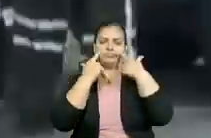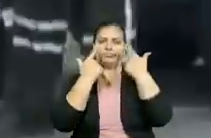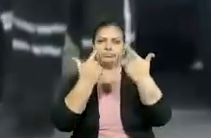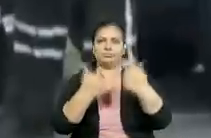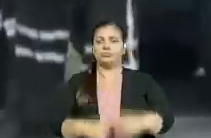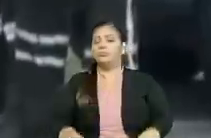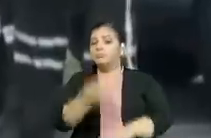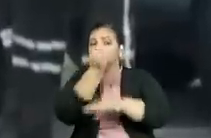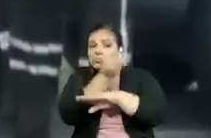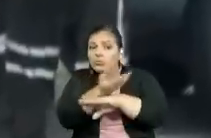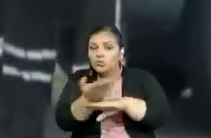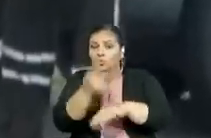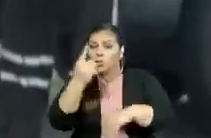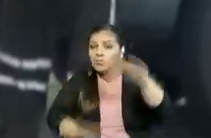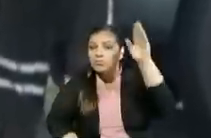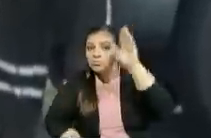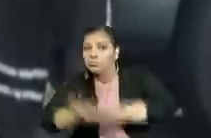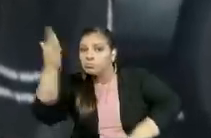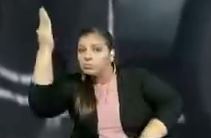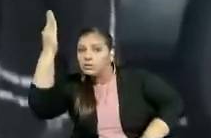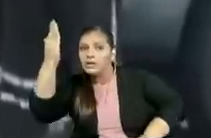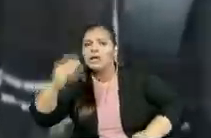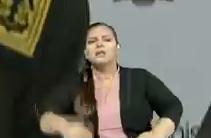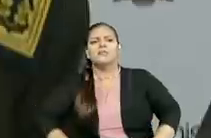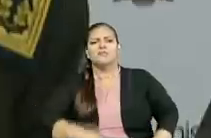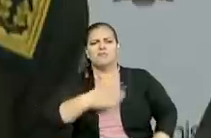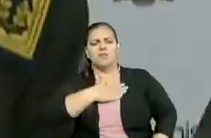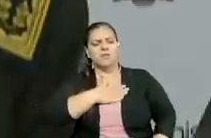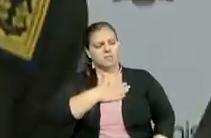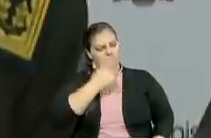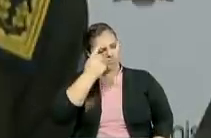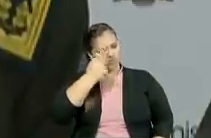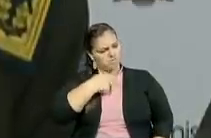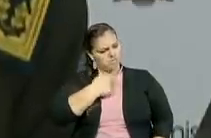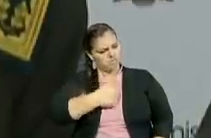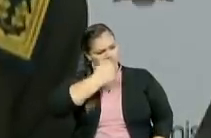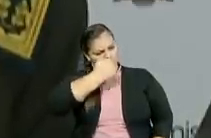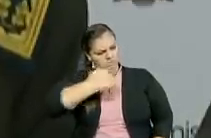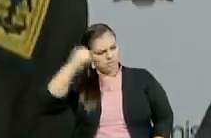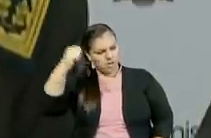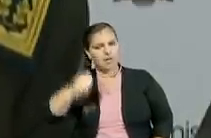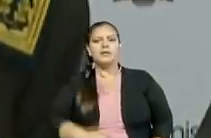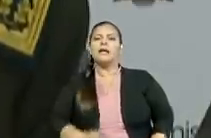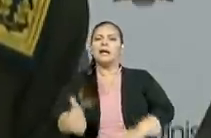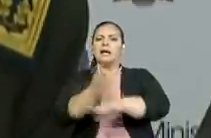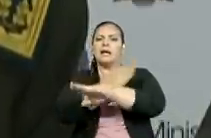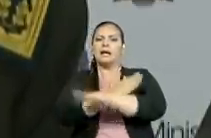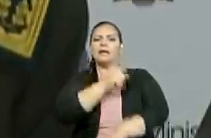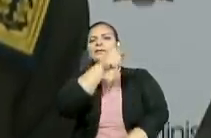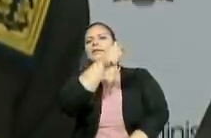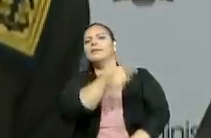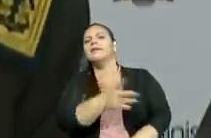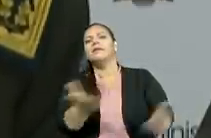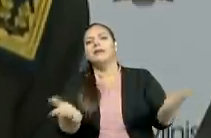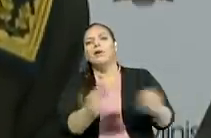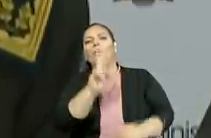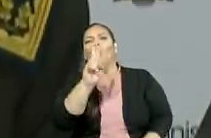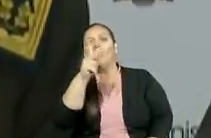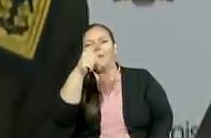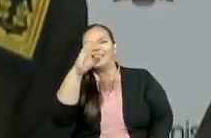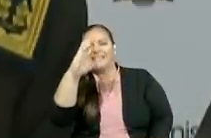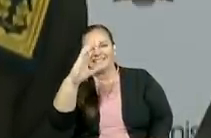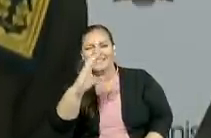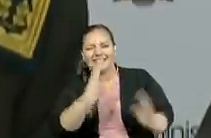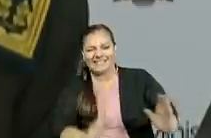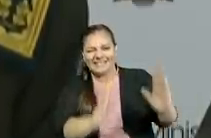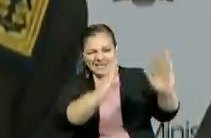viales. Recomiendan a la ciudadanía que en caso de salir de viaje se acoja al encargo de domicilio. El único requisito es acercarse a la